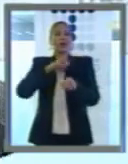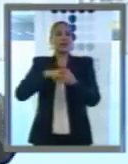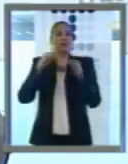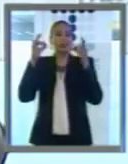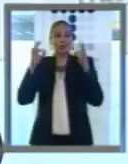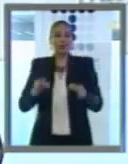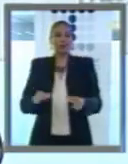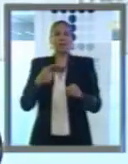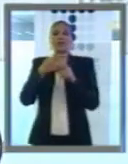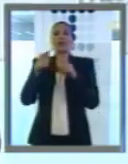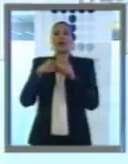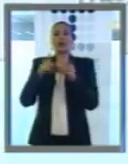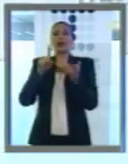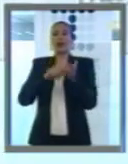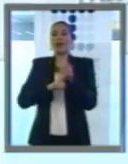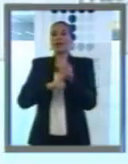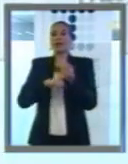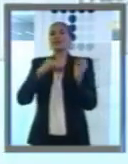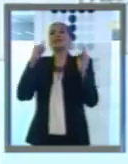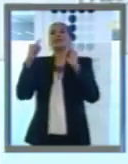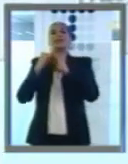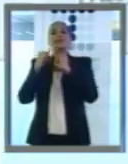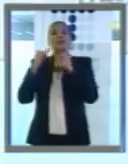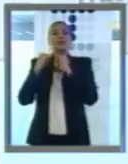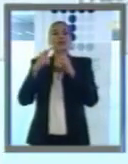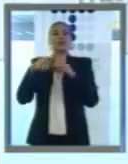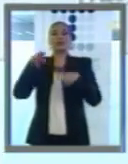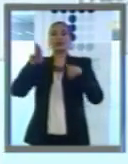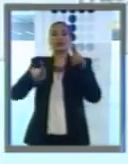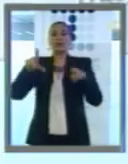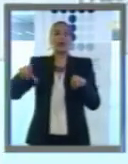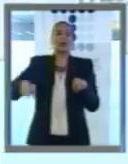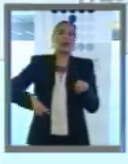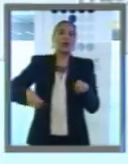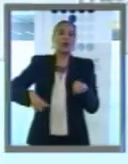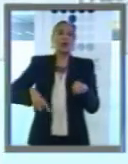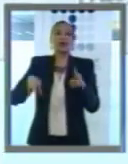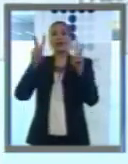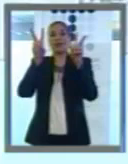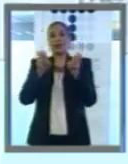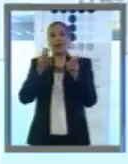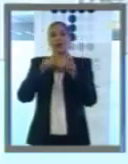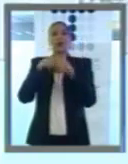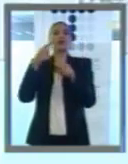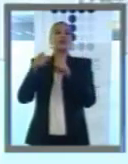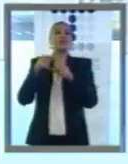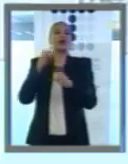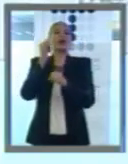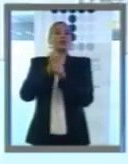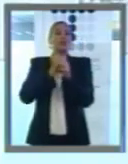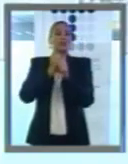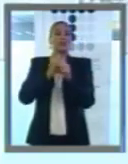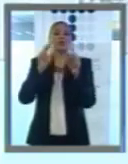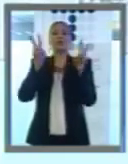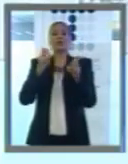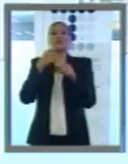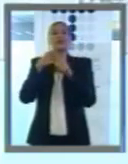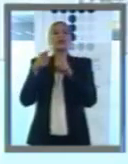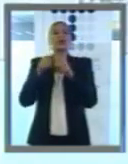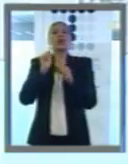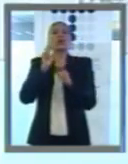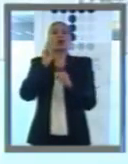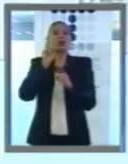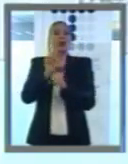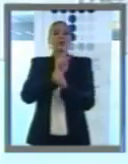adecuada entre las instancias y niveles de gobierno en materia de investigación, en materia de supervisión,